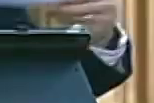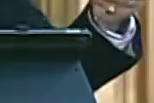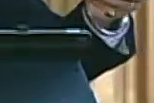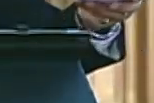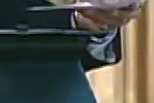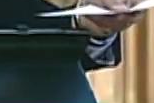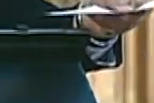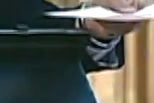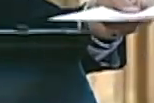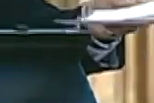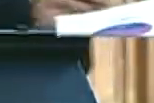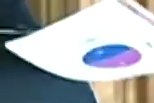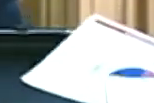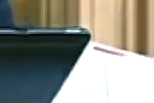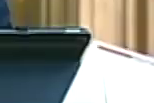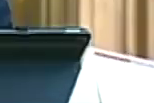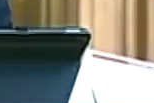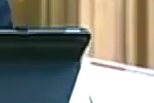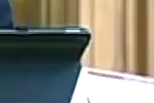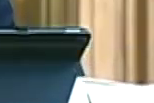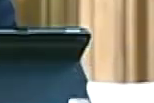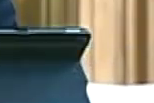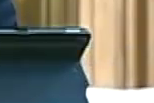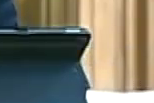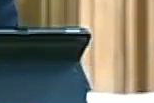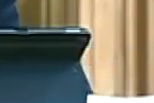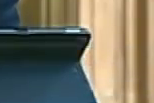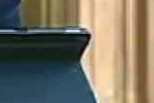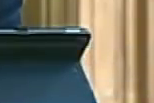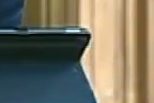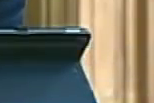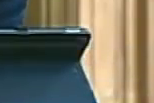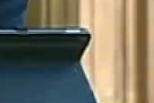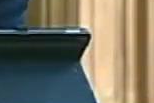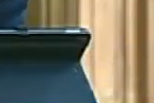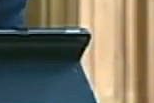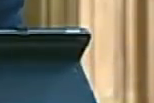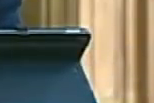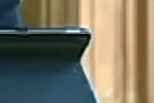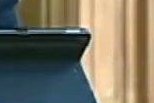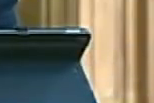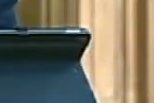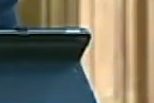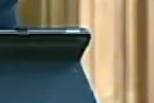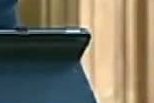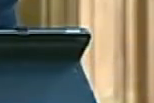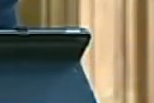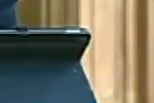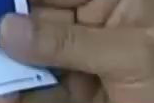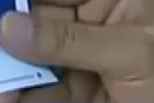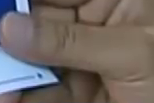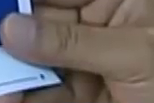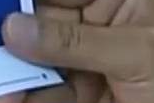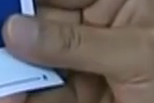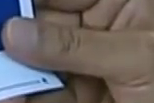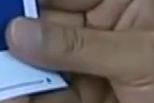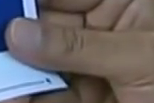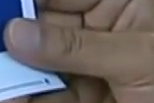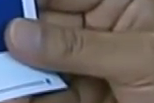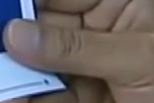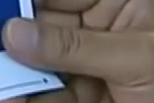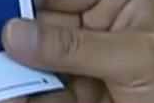de los estados de procedencia de los estados de procedencia 2 anzoátegui 1